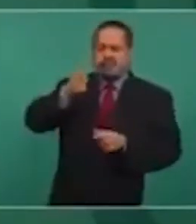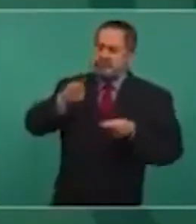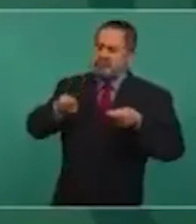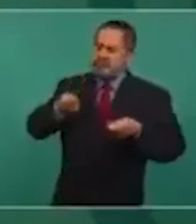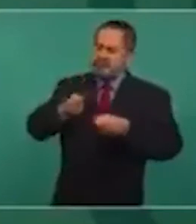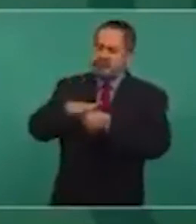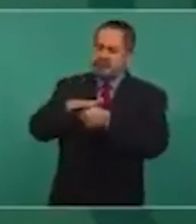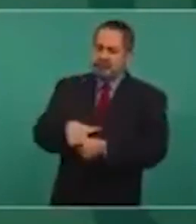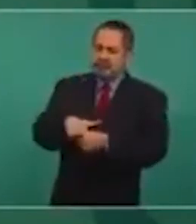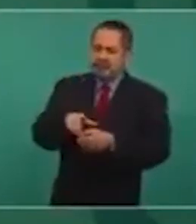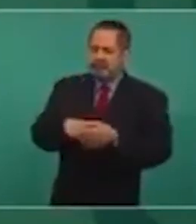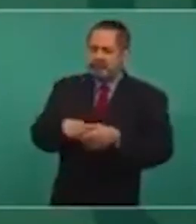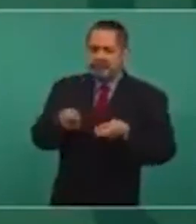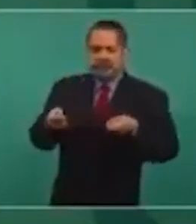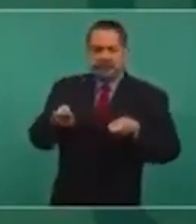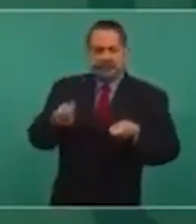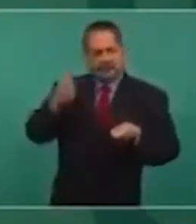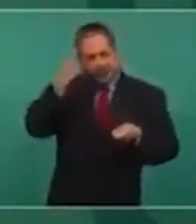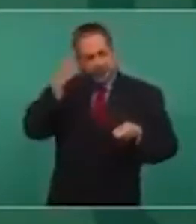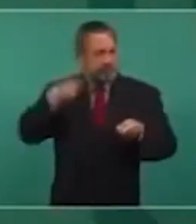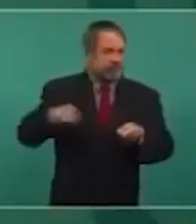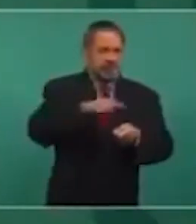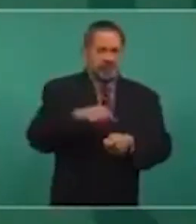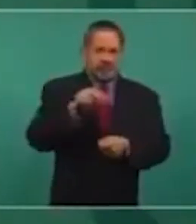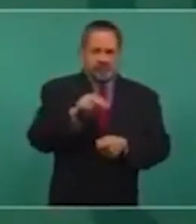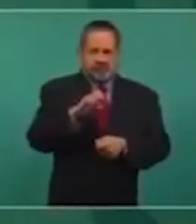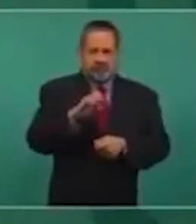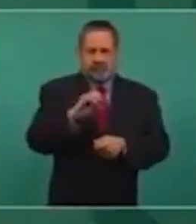el pensamiento neoliberal.